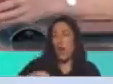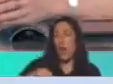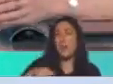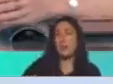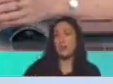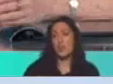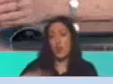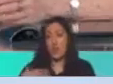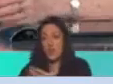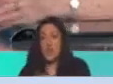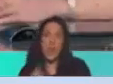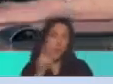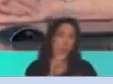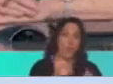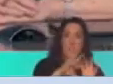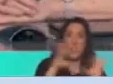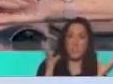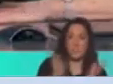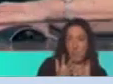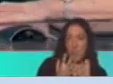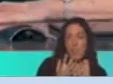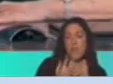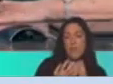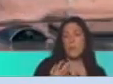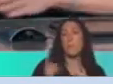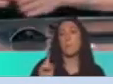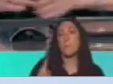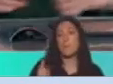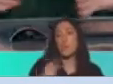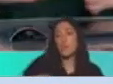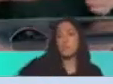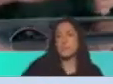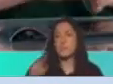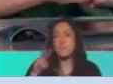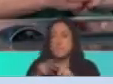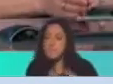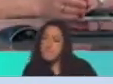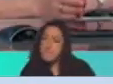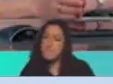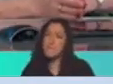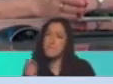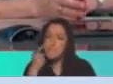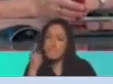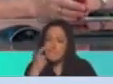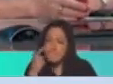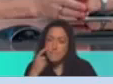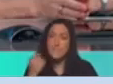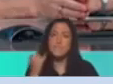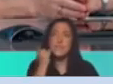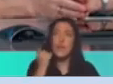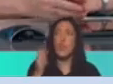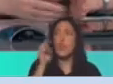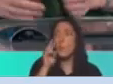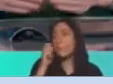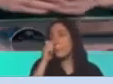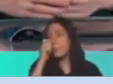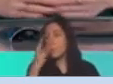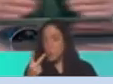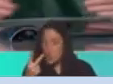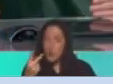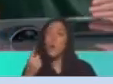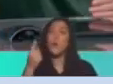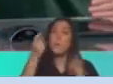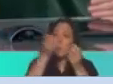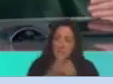tecnología internacional pero lo que están viendo Y revisando ahora empezaron ya a fines de 2021